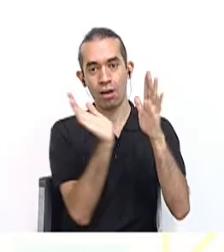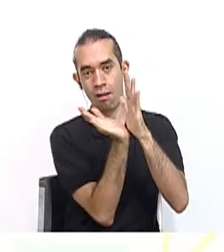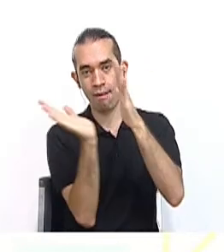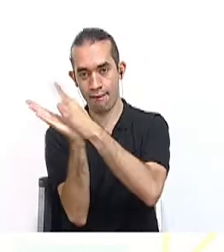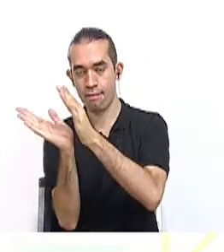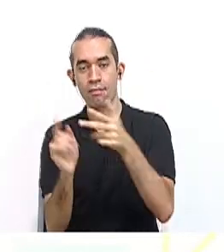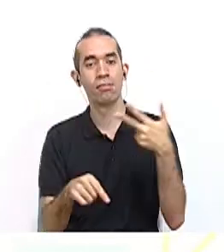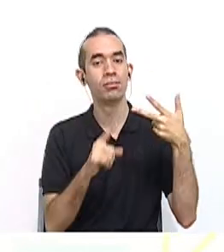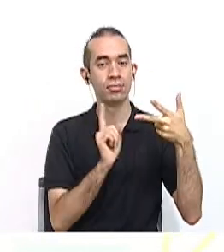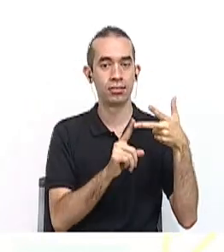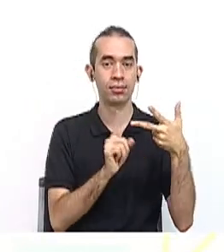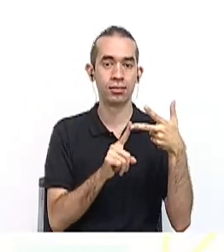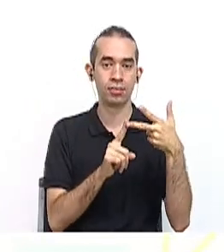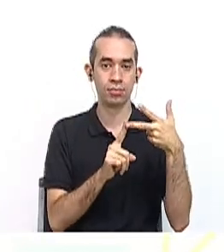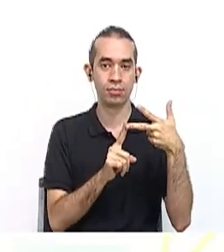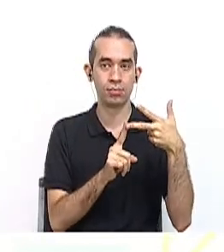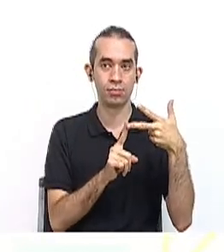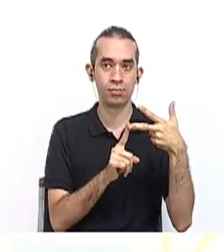ángulo.